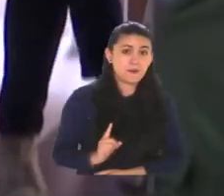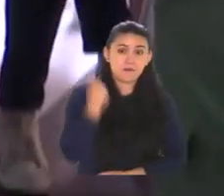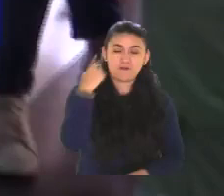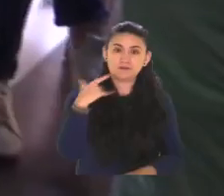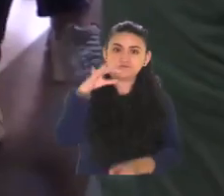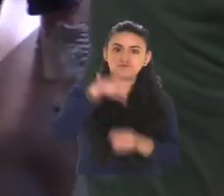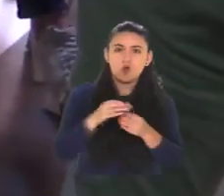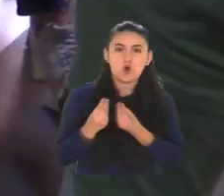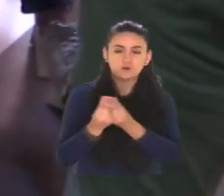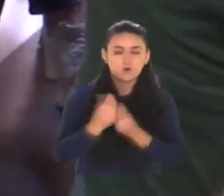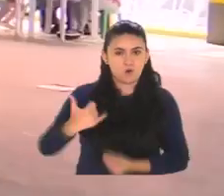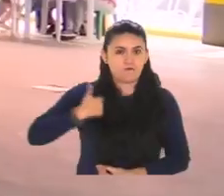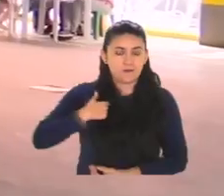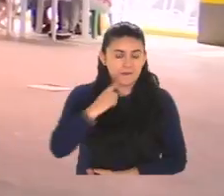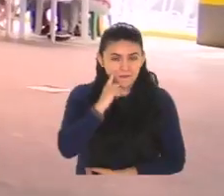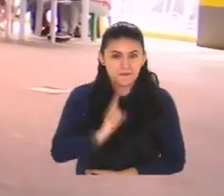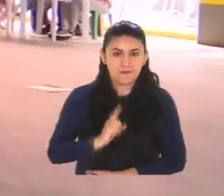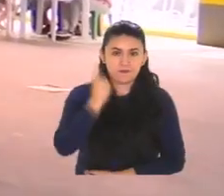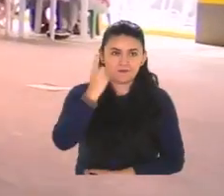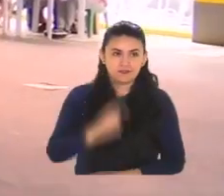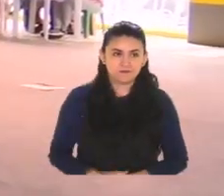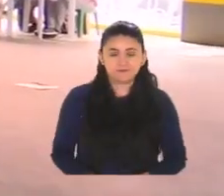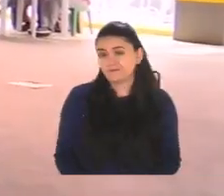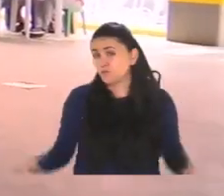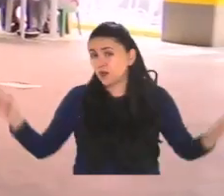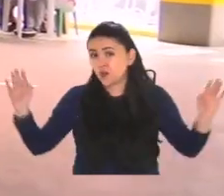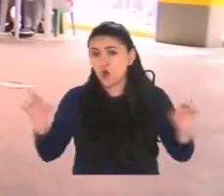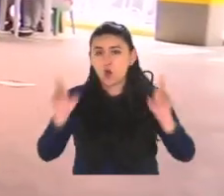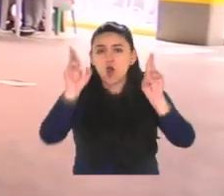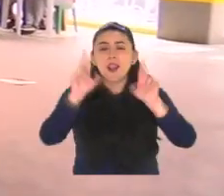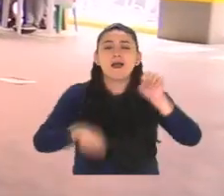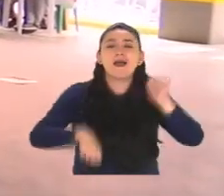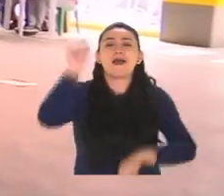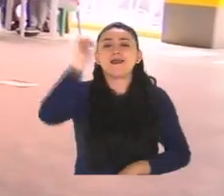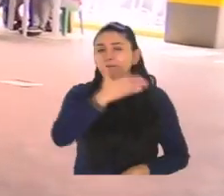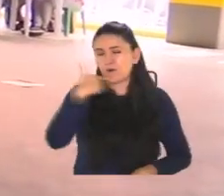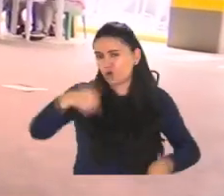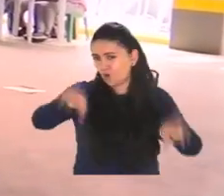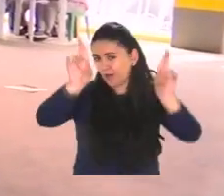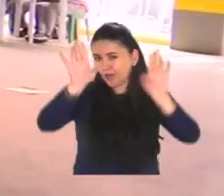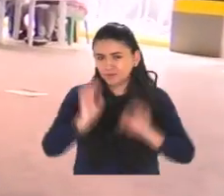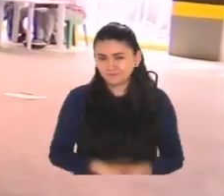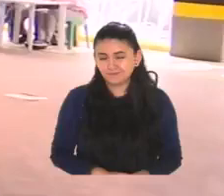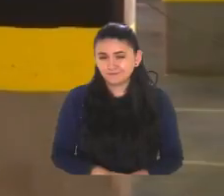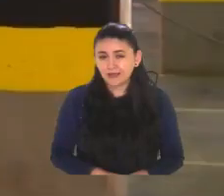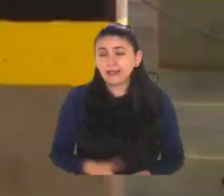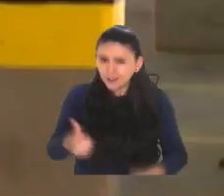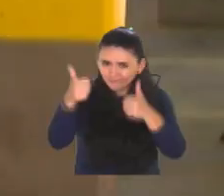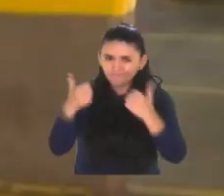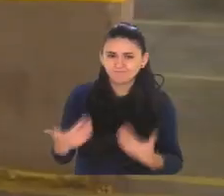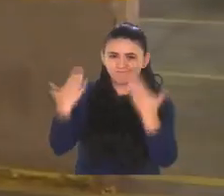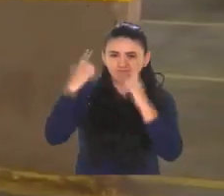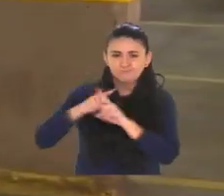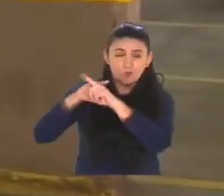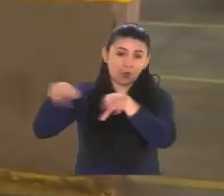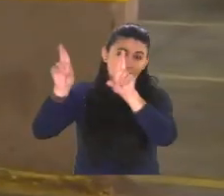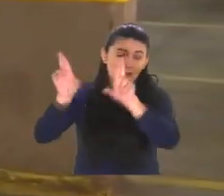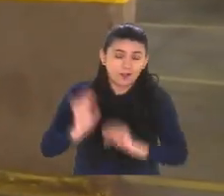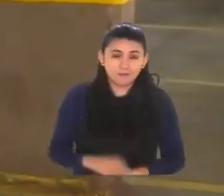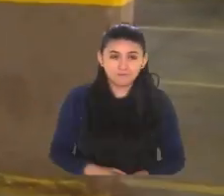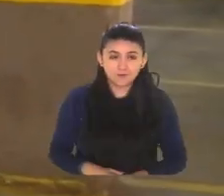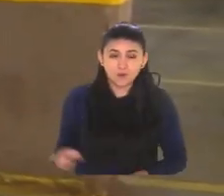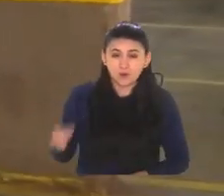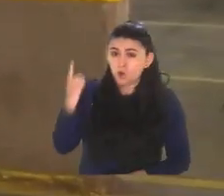consejos de la juventud pues que ojalá gane mejor el que sirva es uno de los cientos de premios